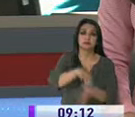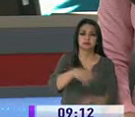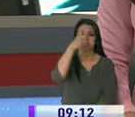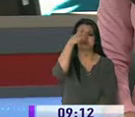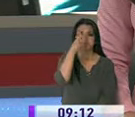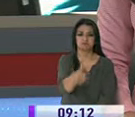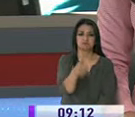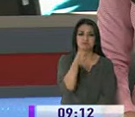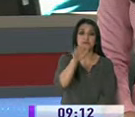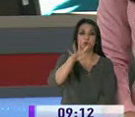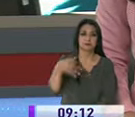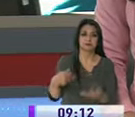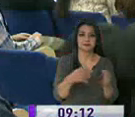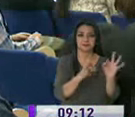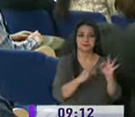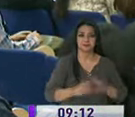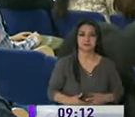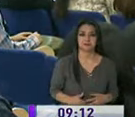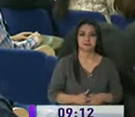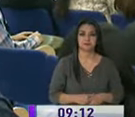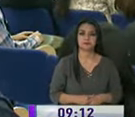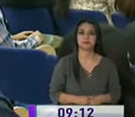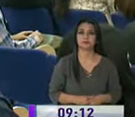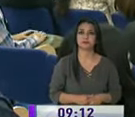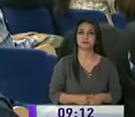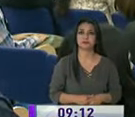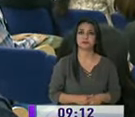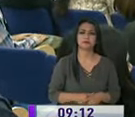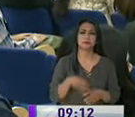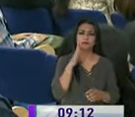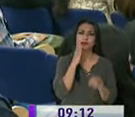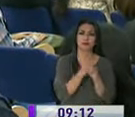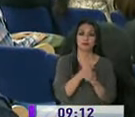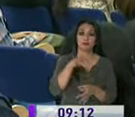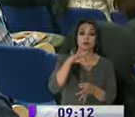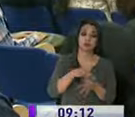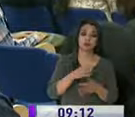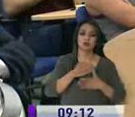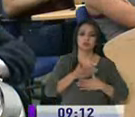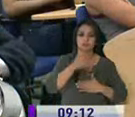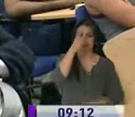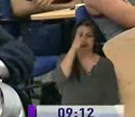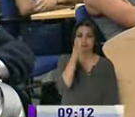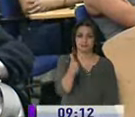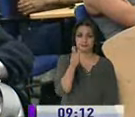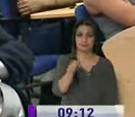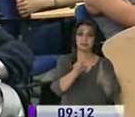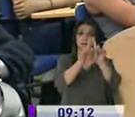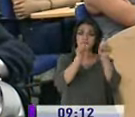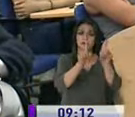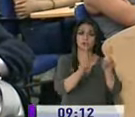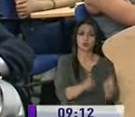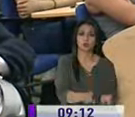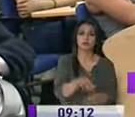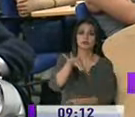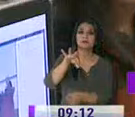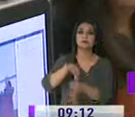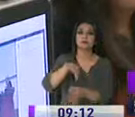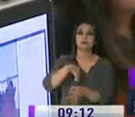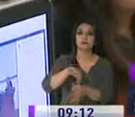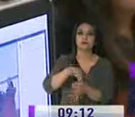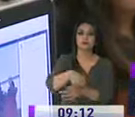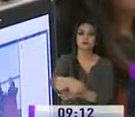próximo 4 de febrero. Con la finalidad de ejercer un voto responsable sobre las preguntas que se realizarán en la consulta